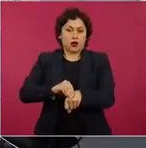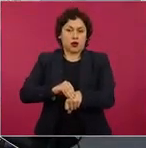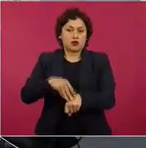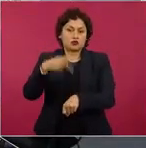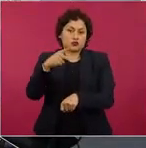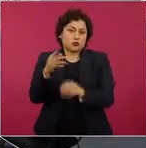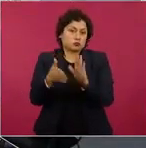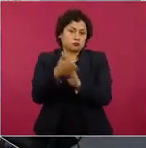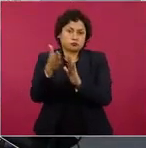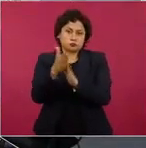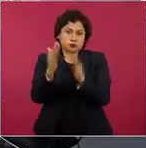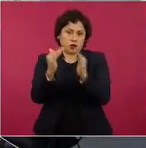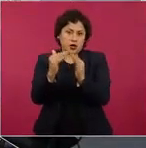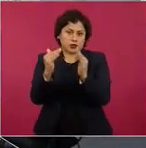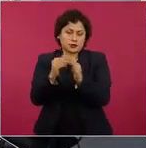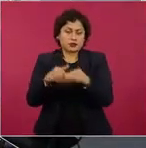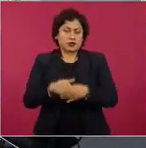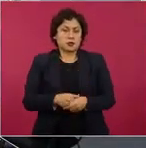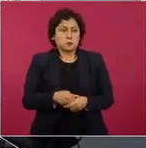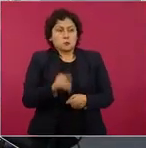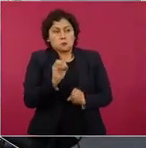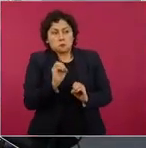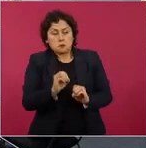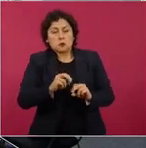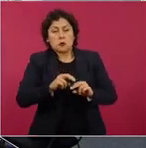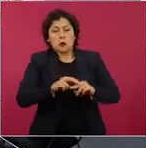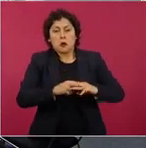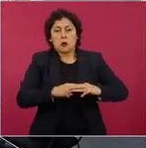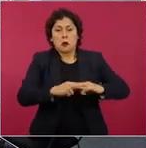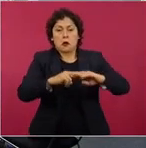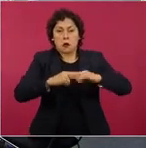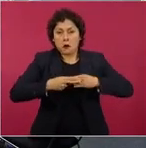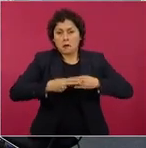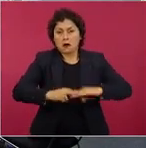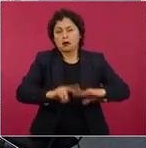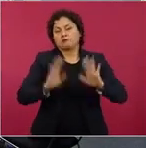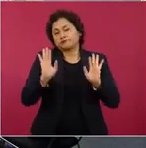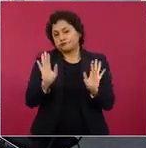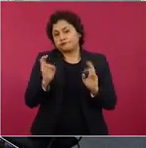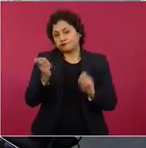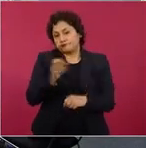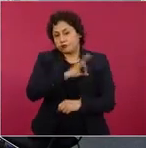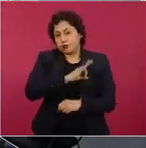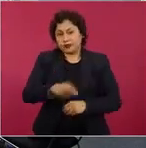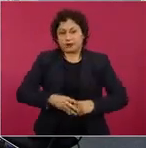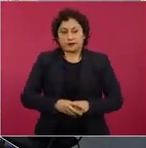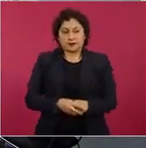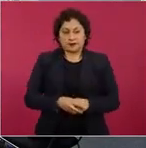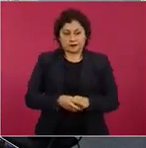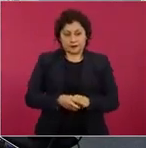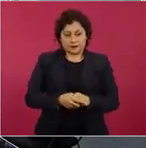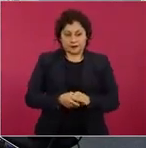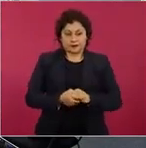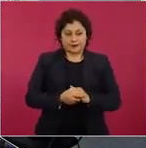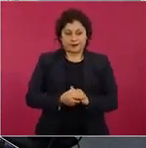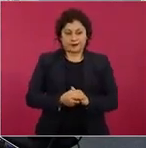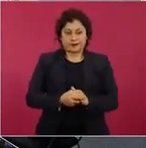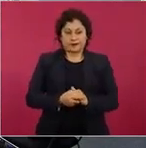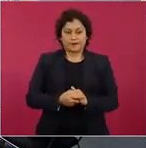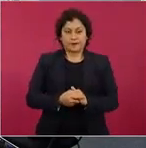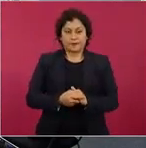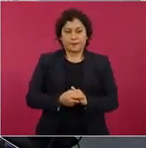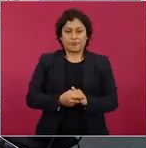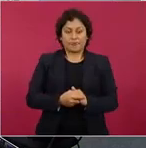pongan su casita, su hamaca. Y si cuelguen su hamaca. Ah, es para nosotros. ¿Qué